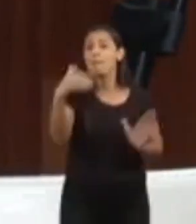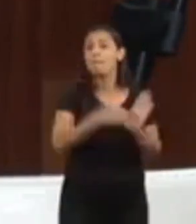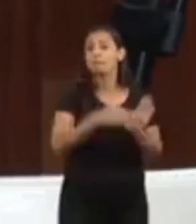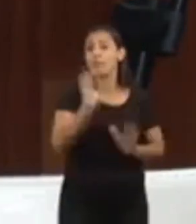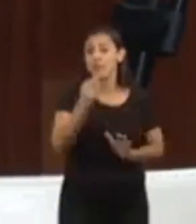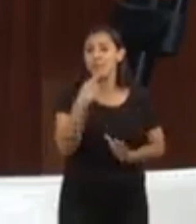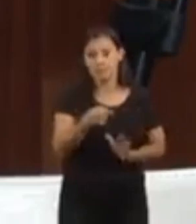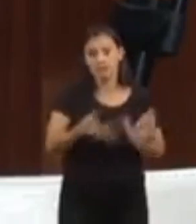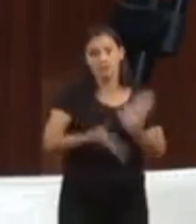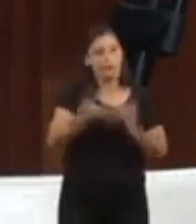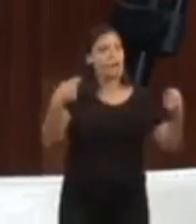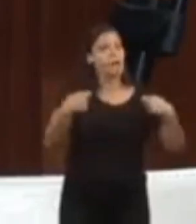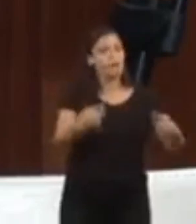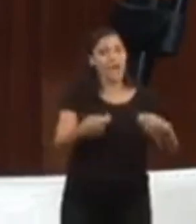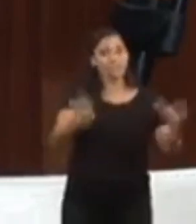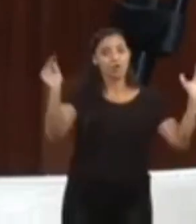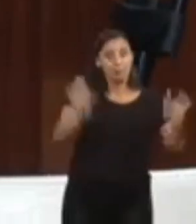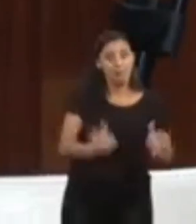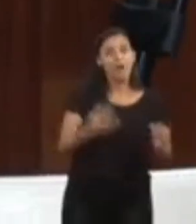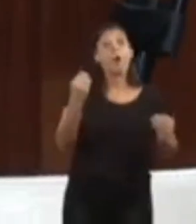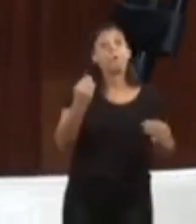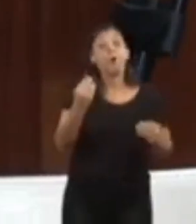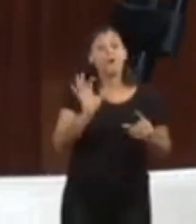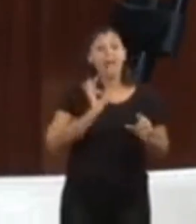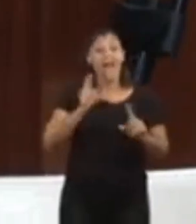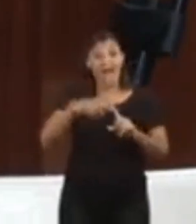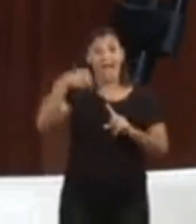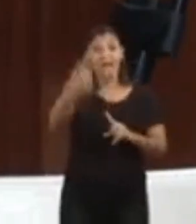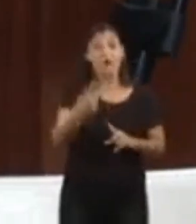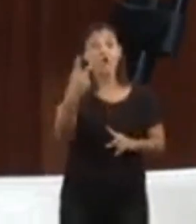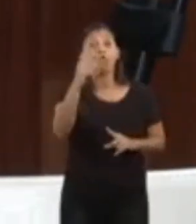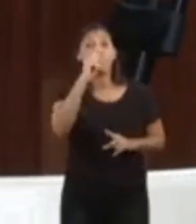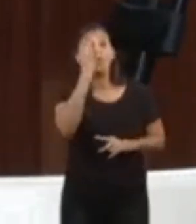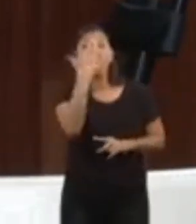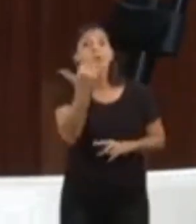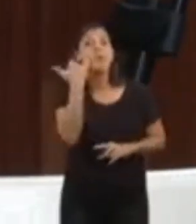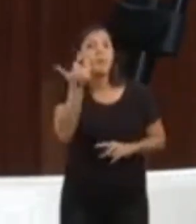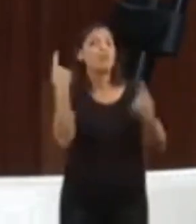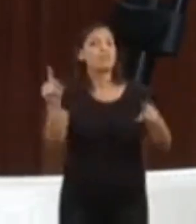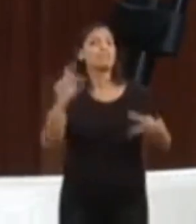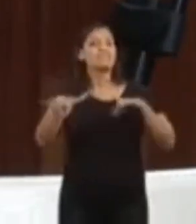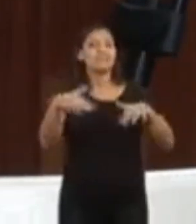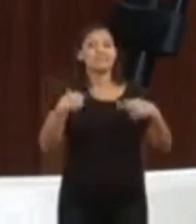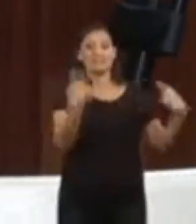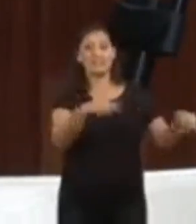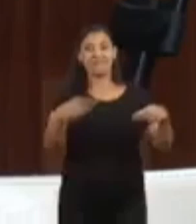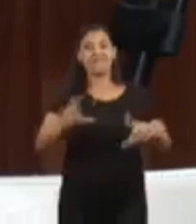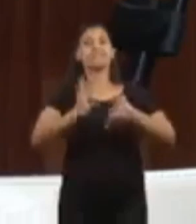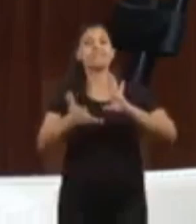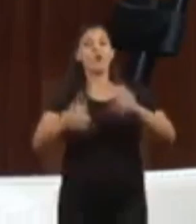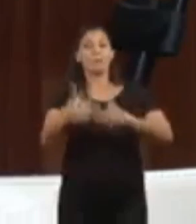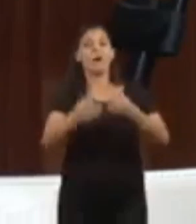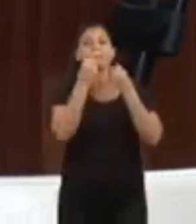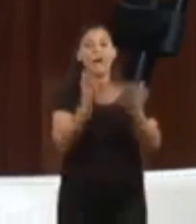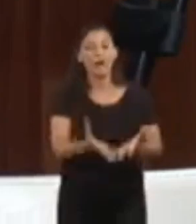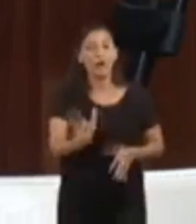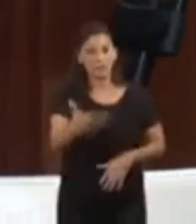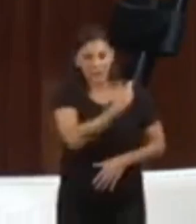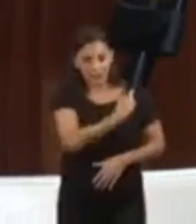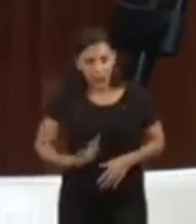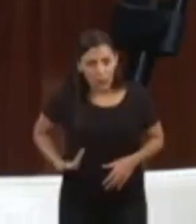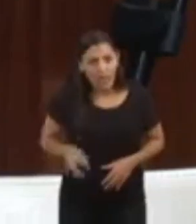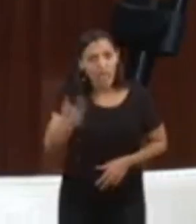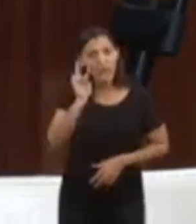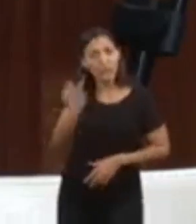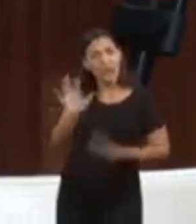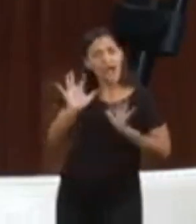porque en el 2024 iba a haber otras condiciones qué estimación hay del gobierno sobre esto